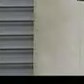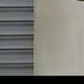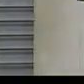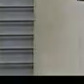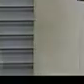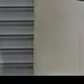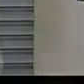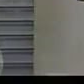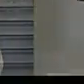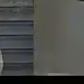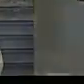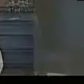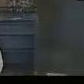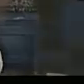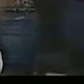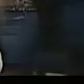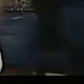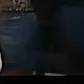misericordia,